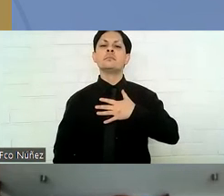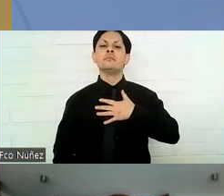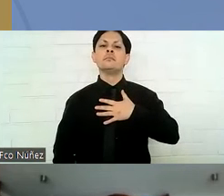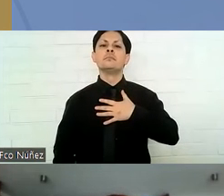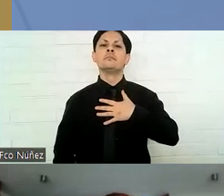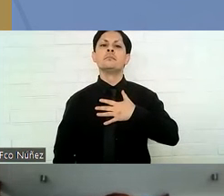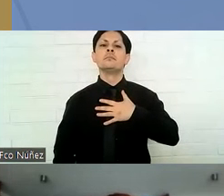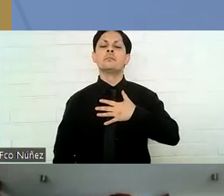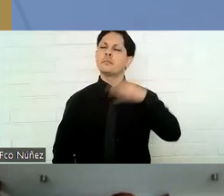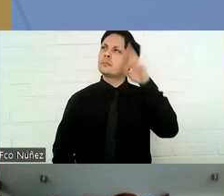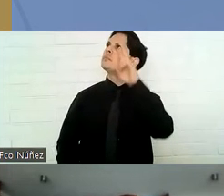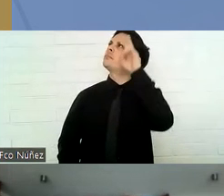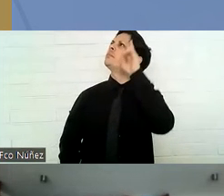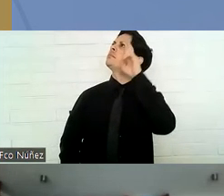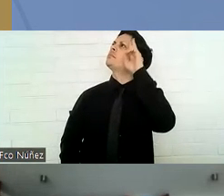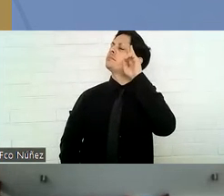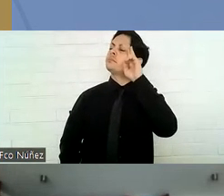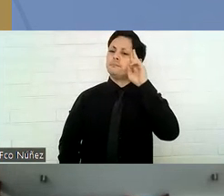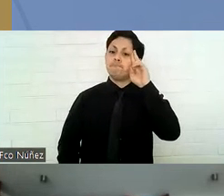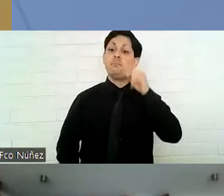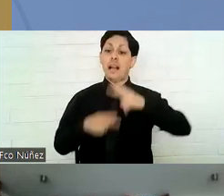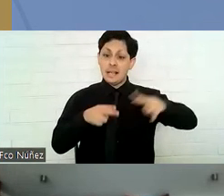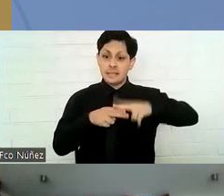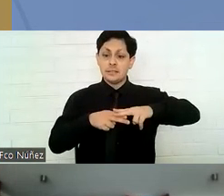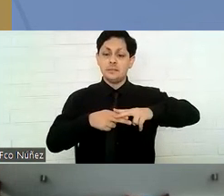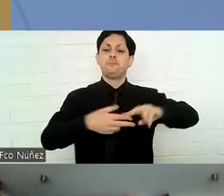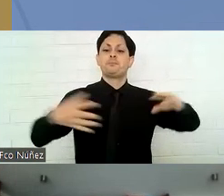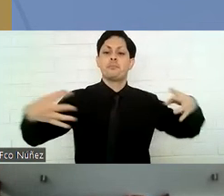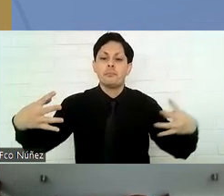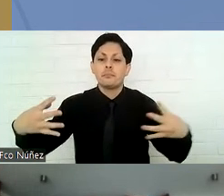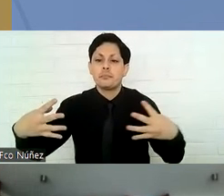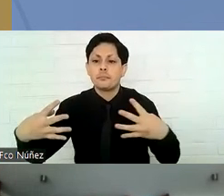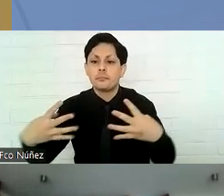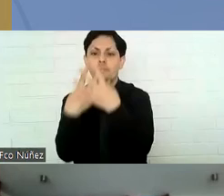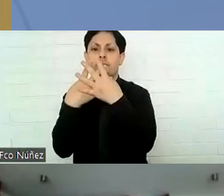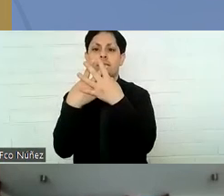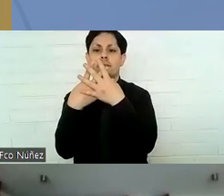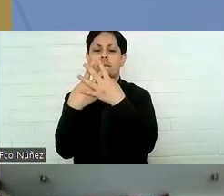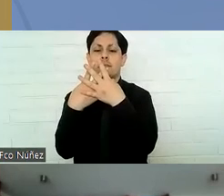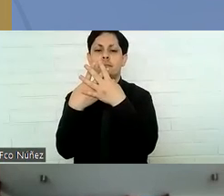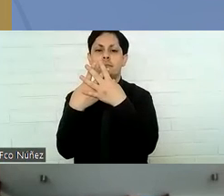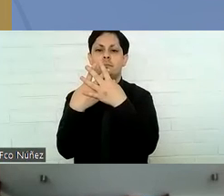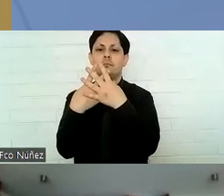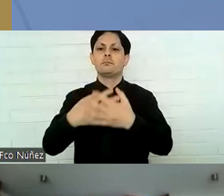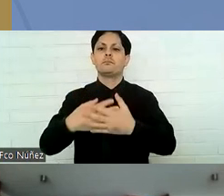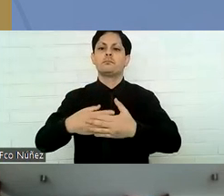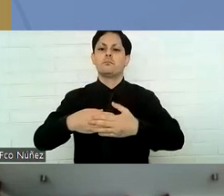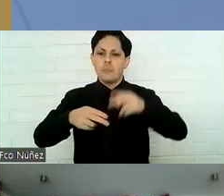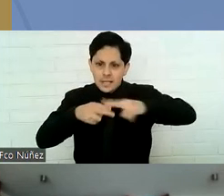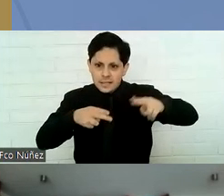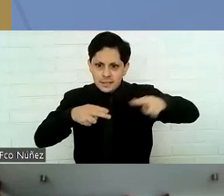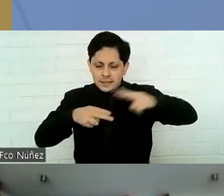en reflexión y haciendo red de reflexiones entre ellos, hacer comuna